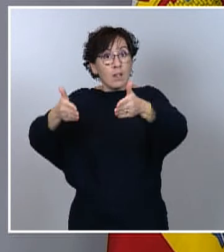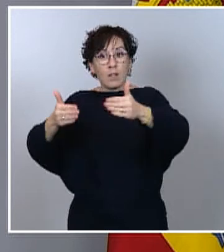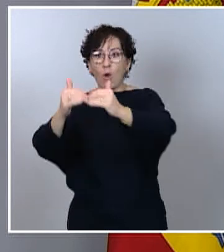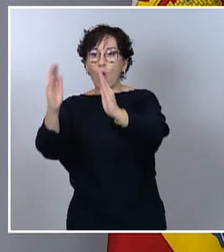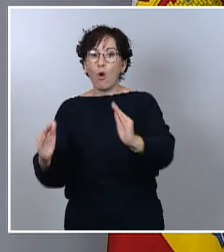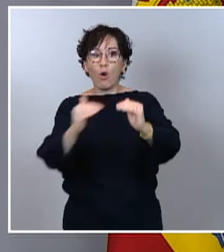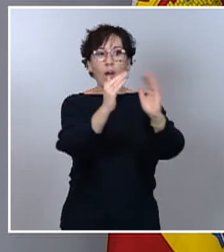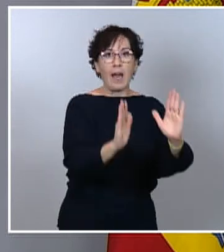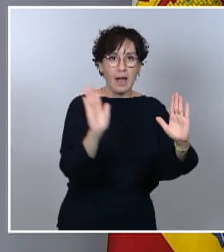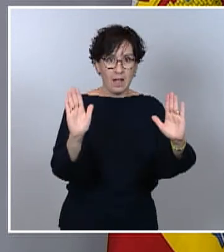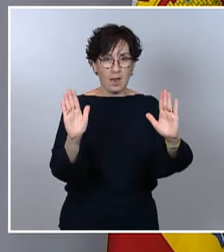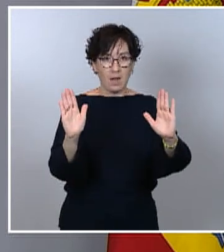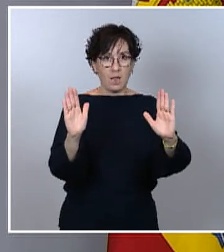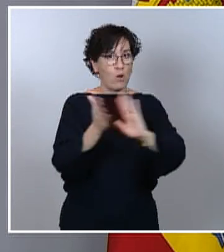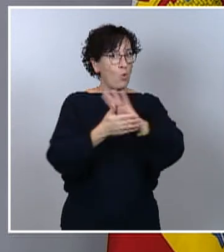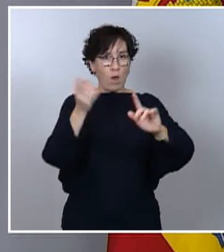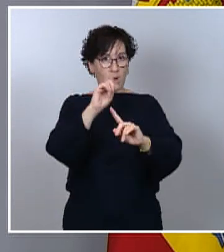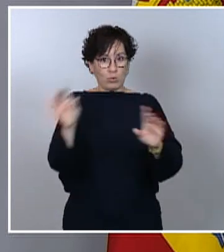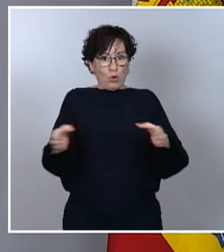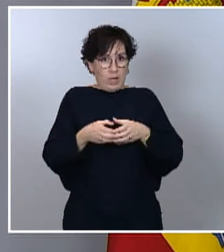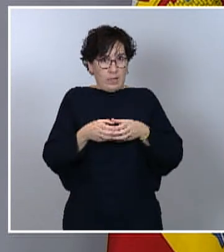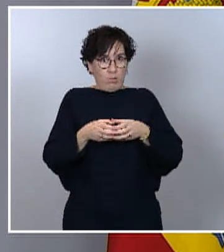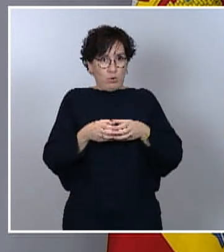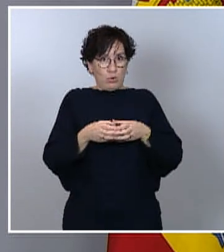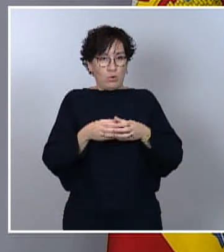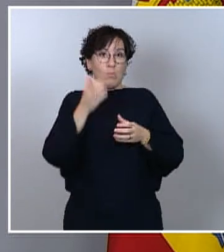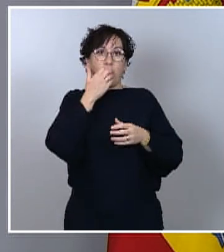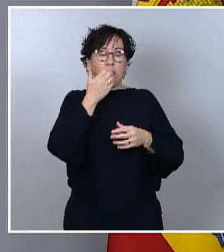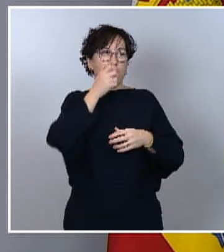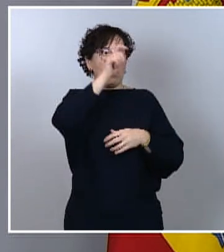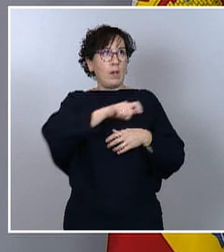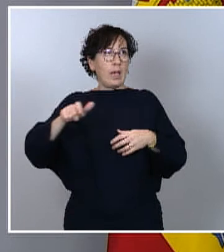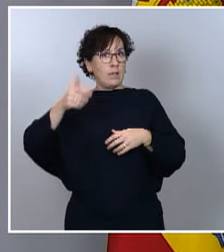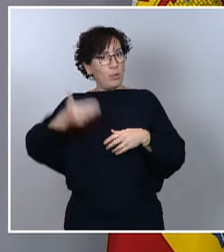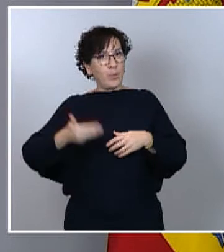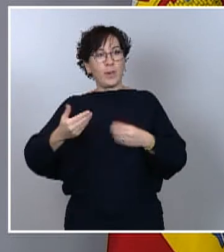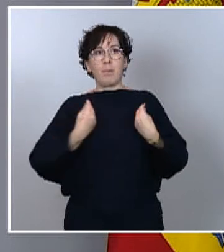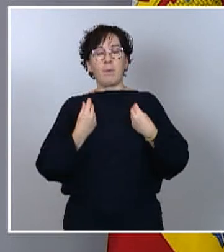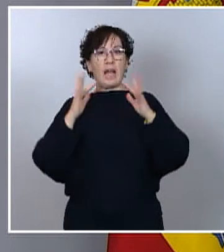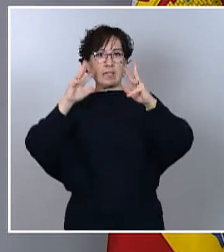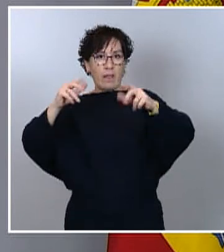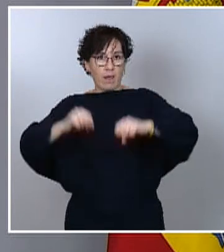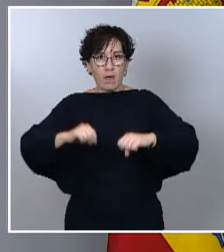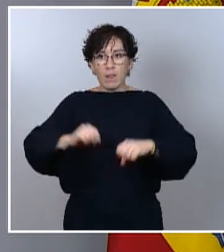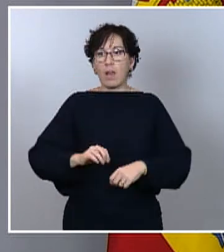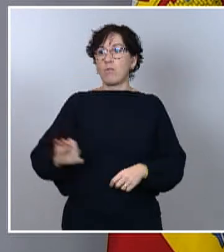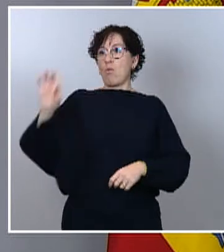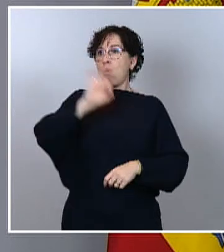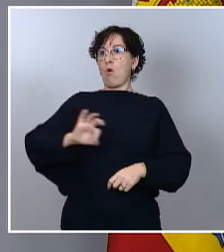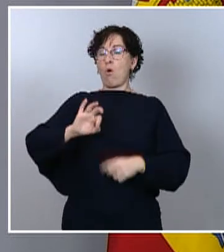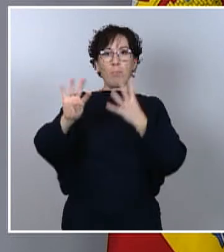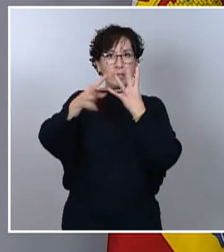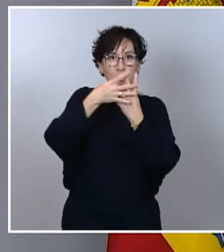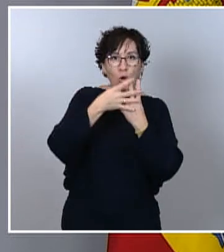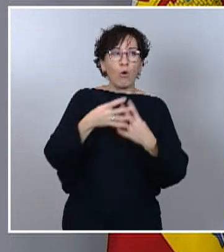tan importantes como las personas que viven en las residencias de ancianos o a otros colectivos, como por ejemplo pueden ser las prisiones o